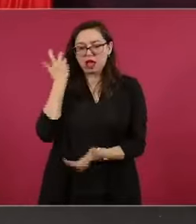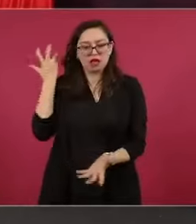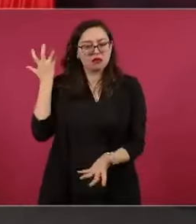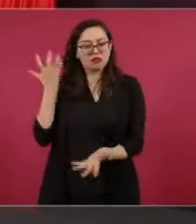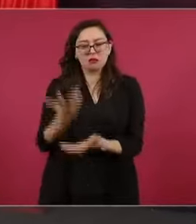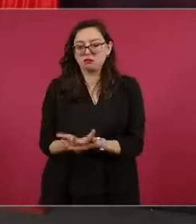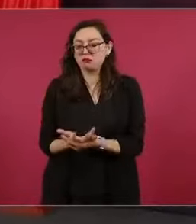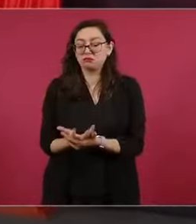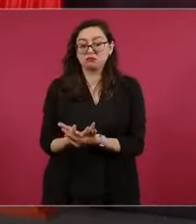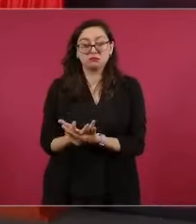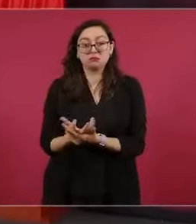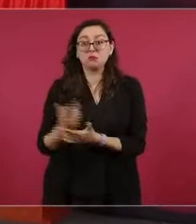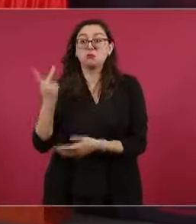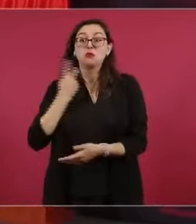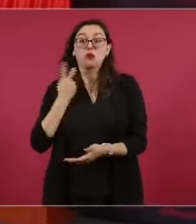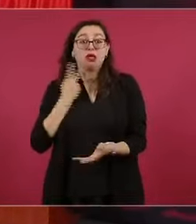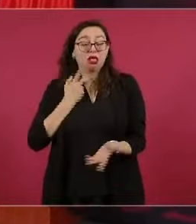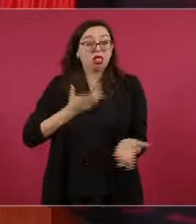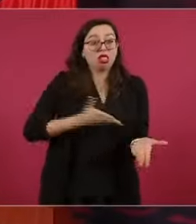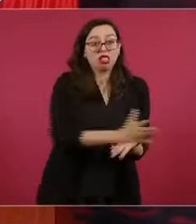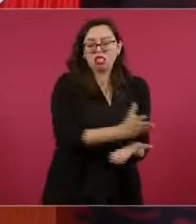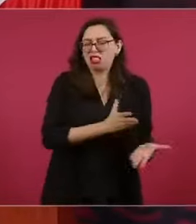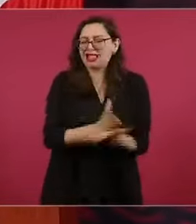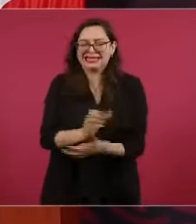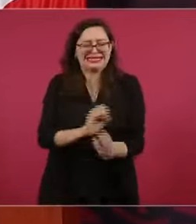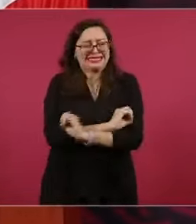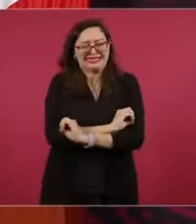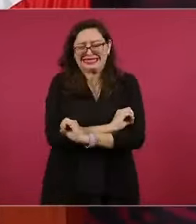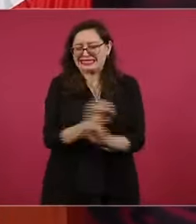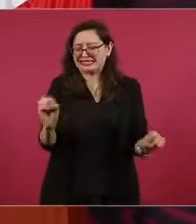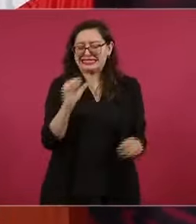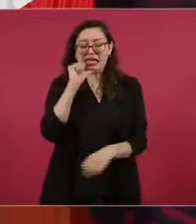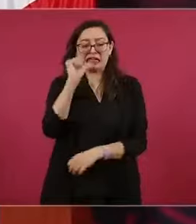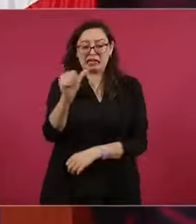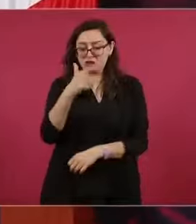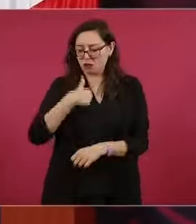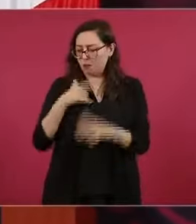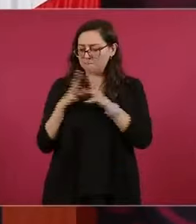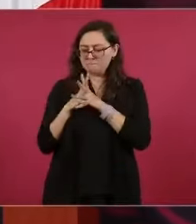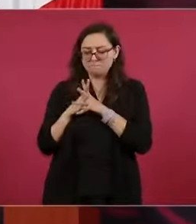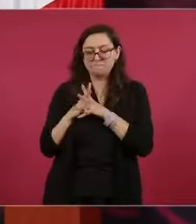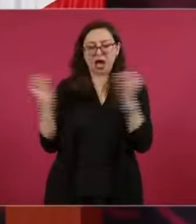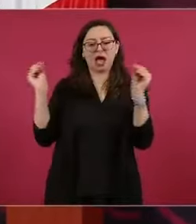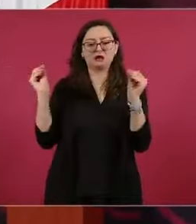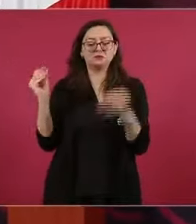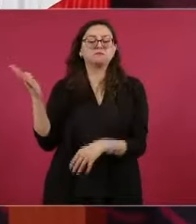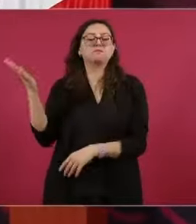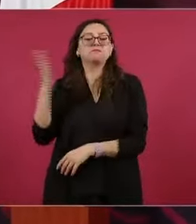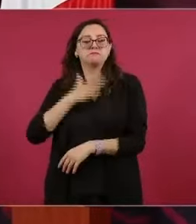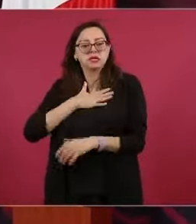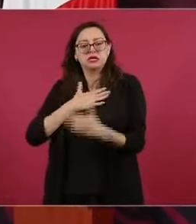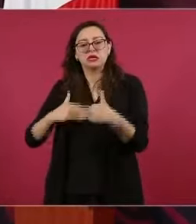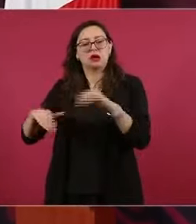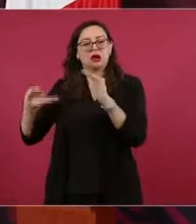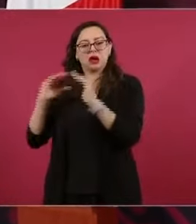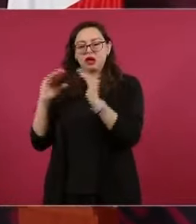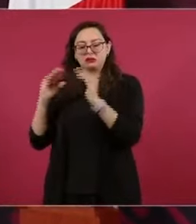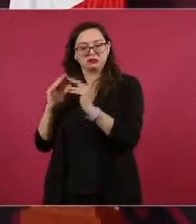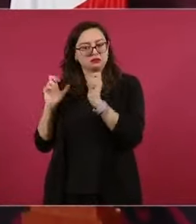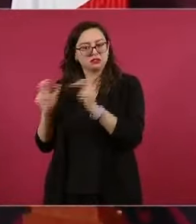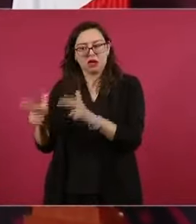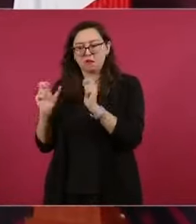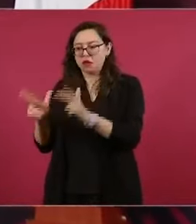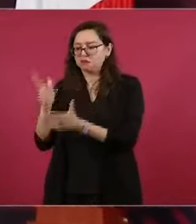y desaparezco, me voy a Palenque, Chiapas,